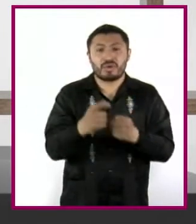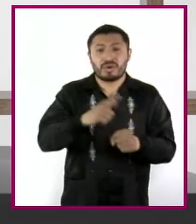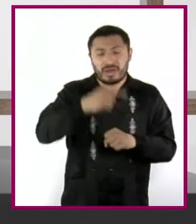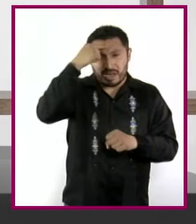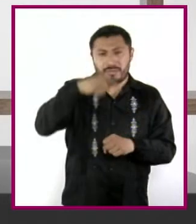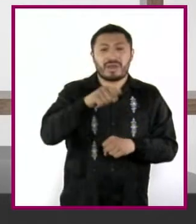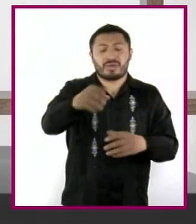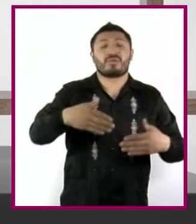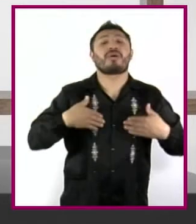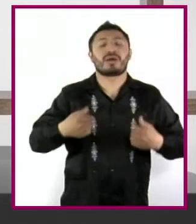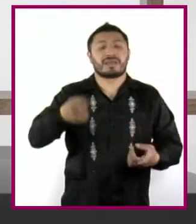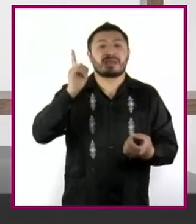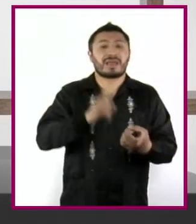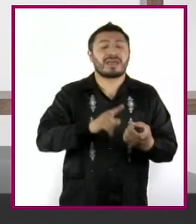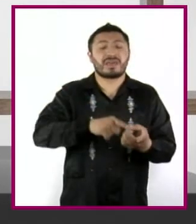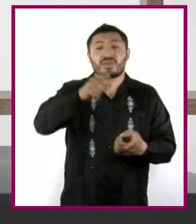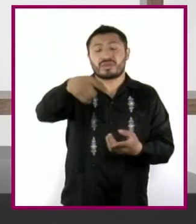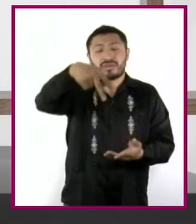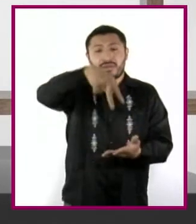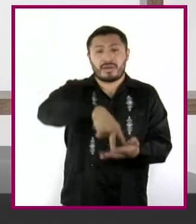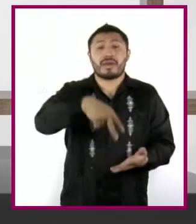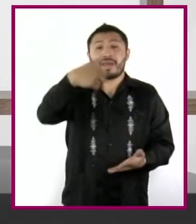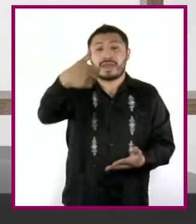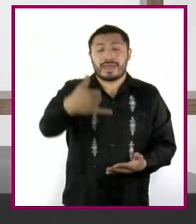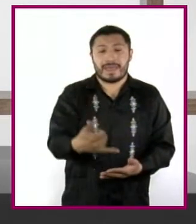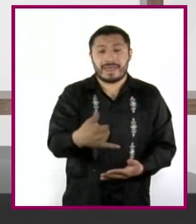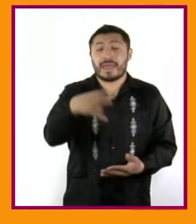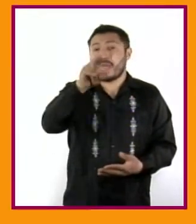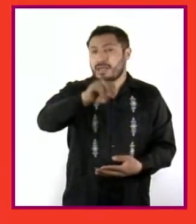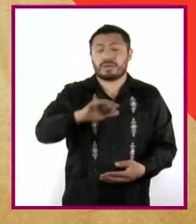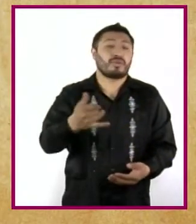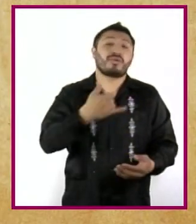estamos parados y no cometer los mismos errores del pasado.